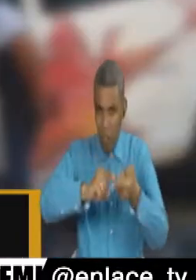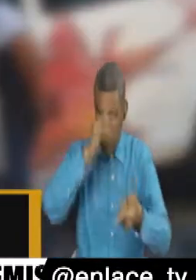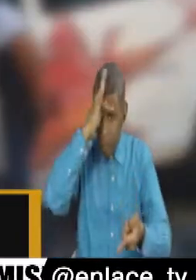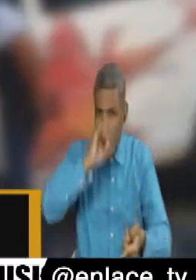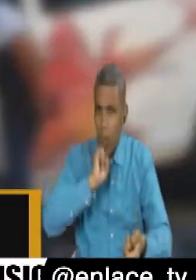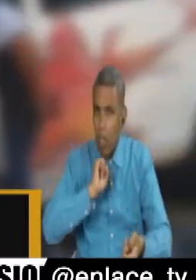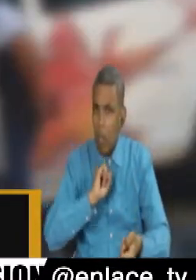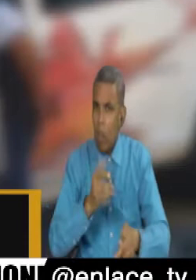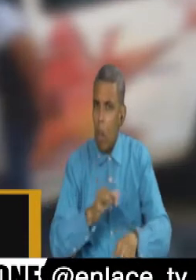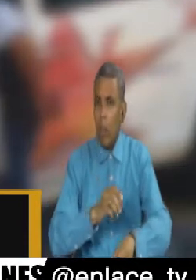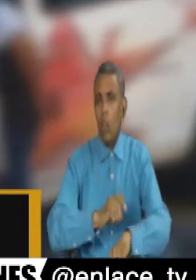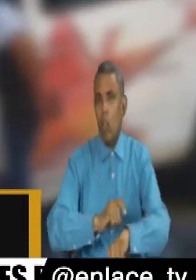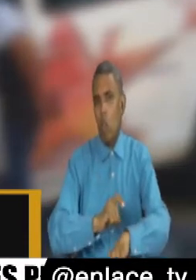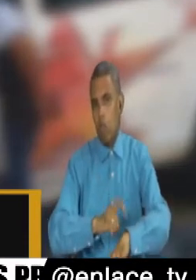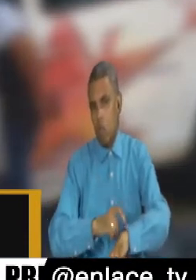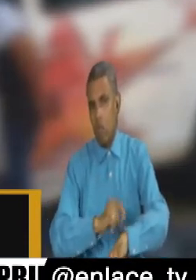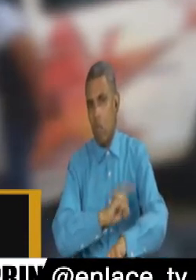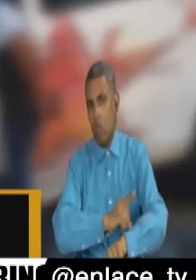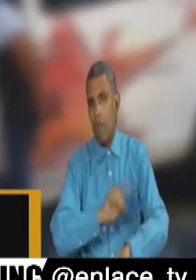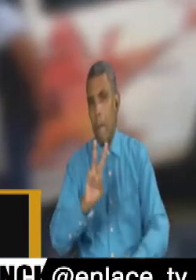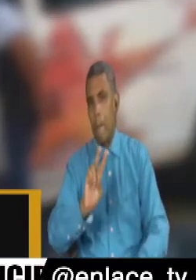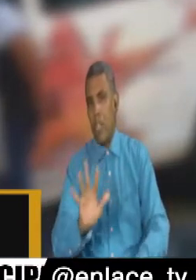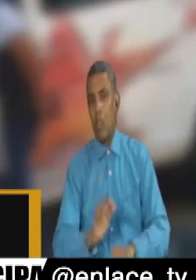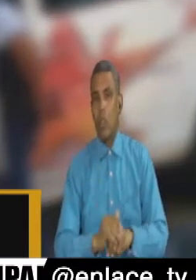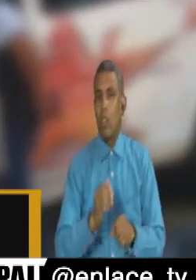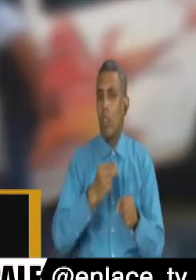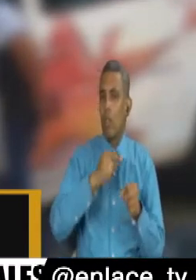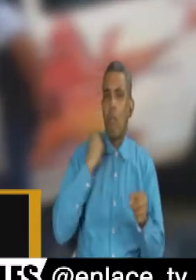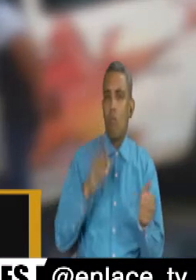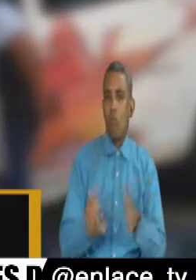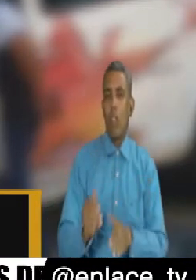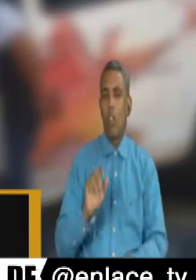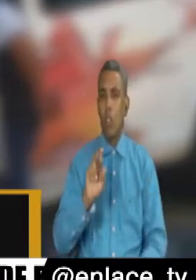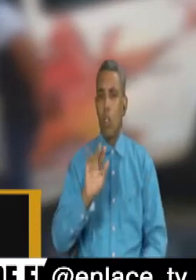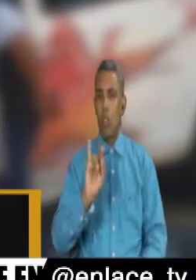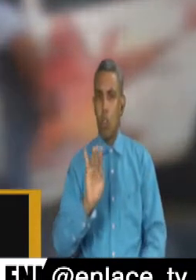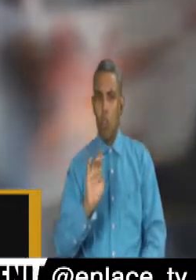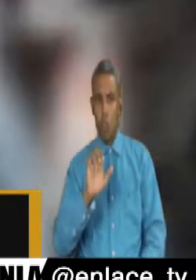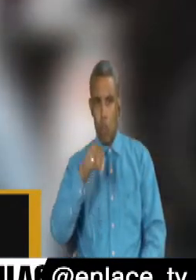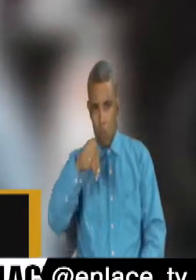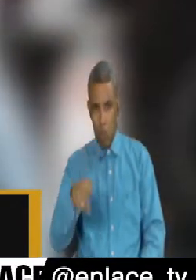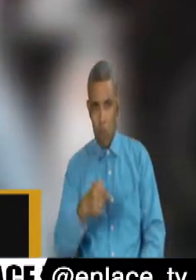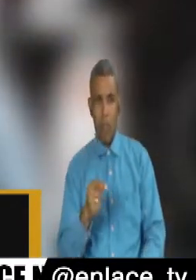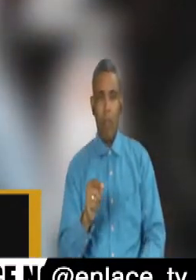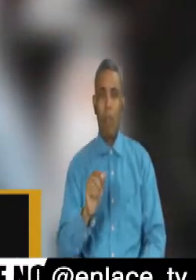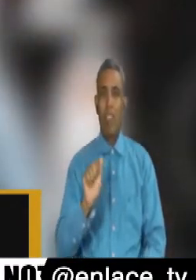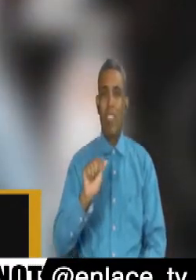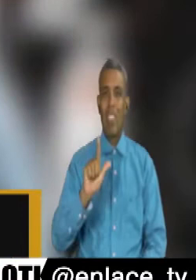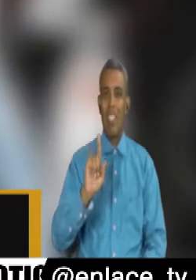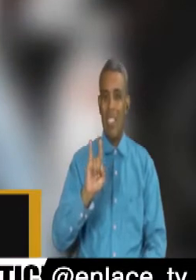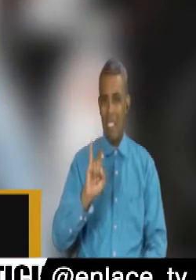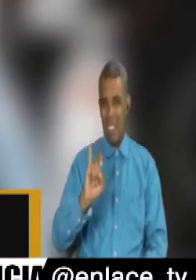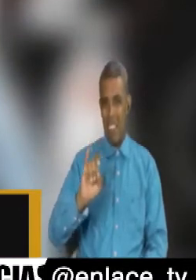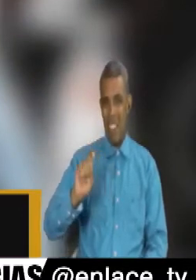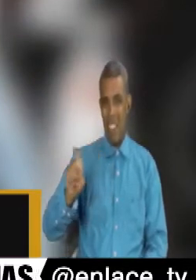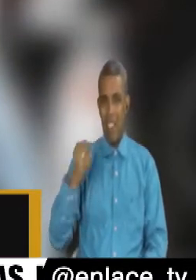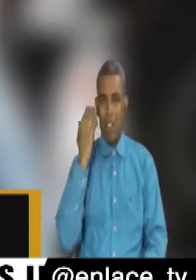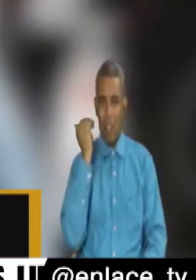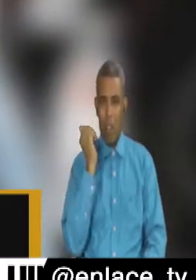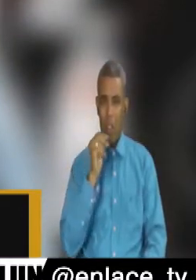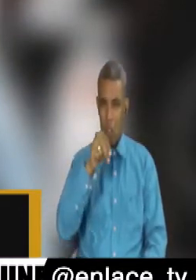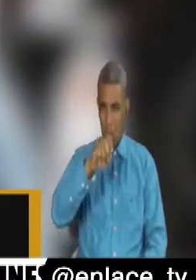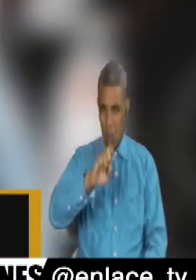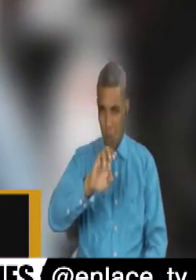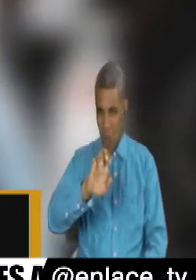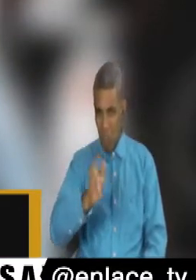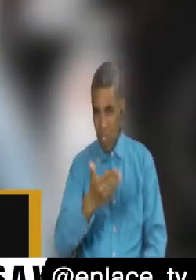Las víctimas de este trágico accidente fueron identificadas como Rubén Hernández Mantilla, Alice Jerez Sepúlveda, Noel